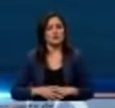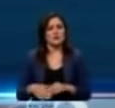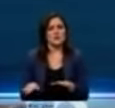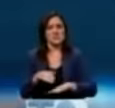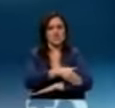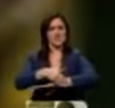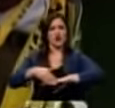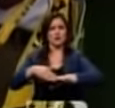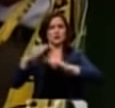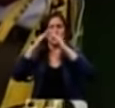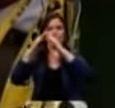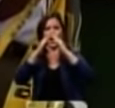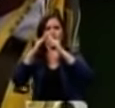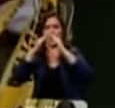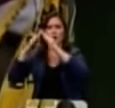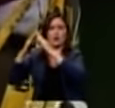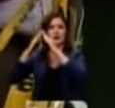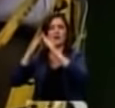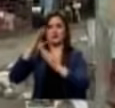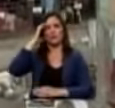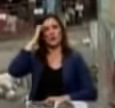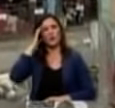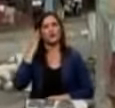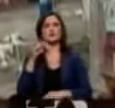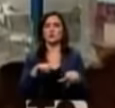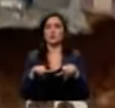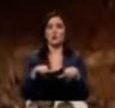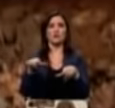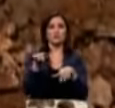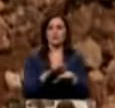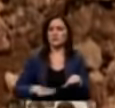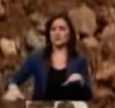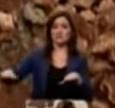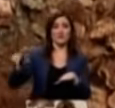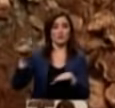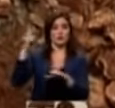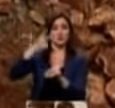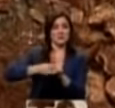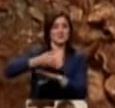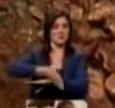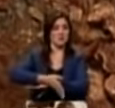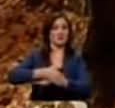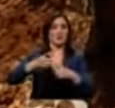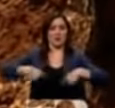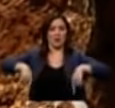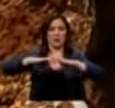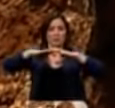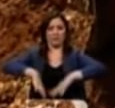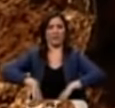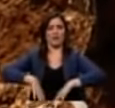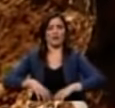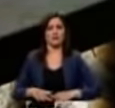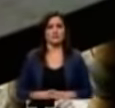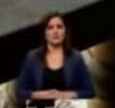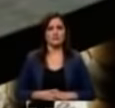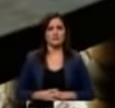calles y viviendas. Aquí el panorama es preocupante. La zona de la Inmaculada luce así 2 meses después del socavón. Los intentos por